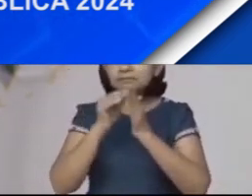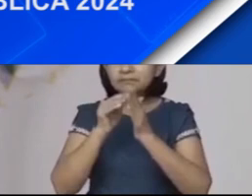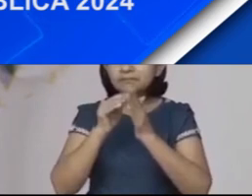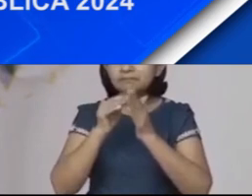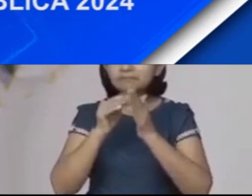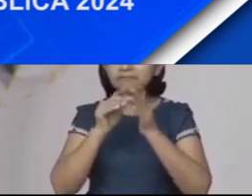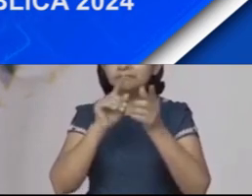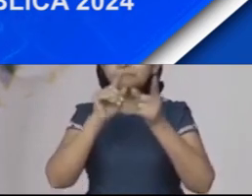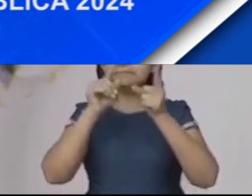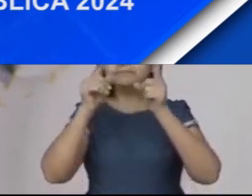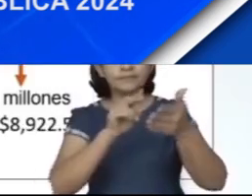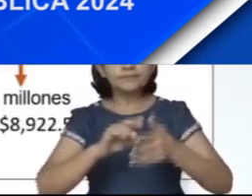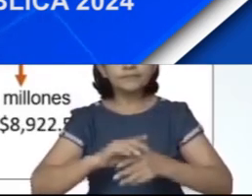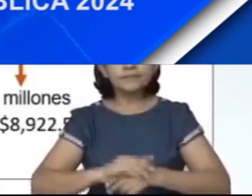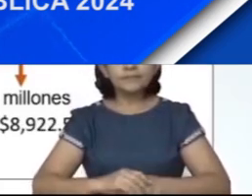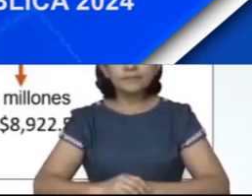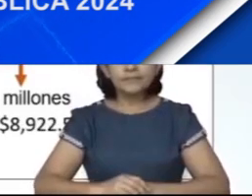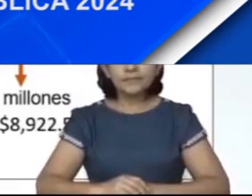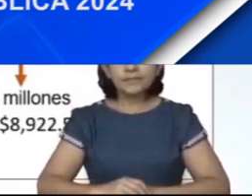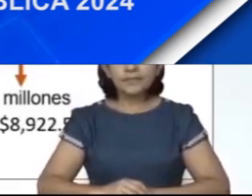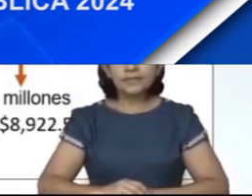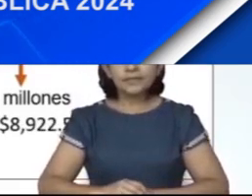reflejado.